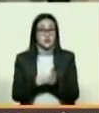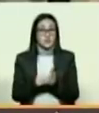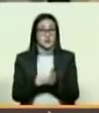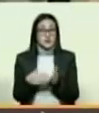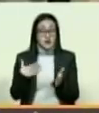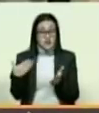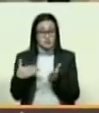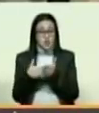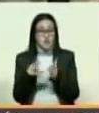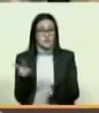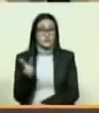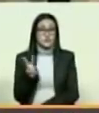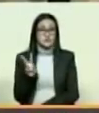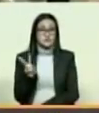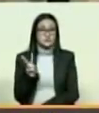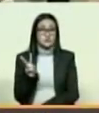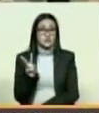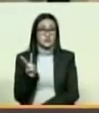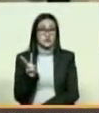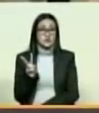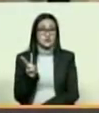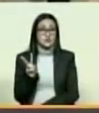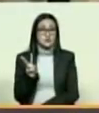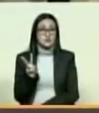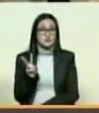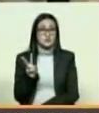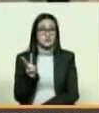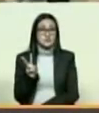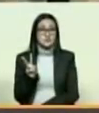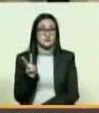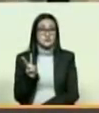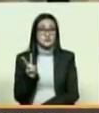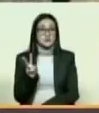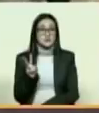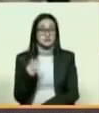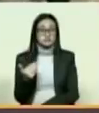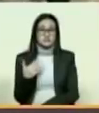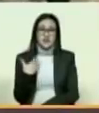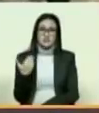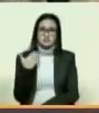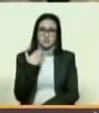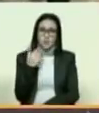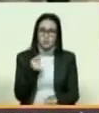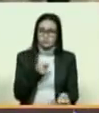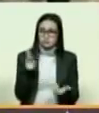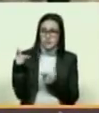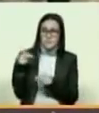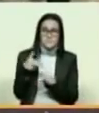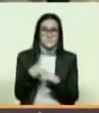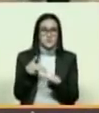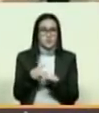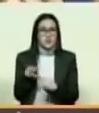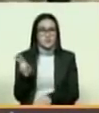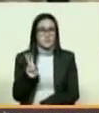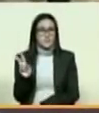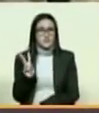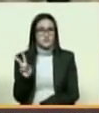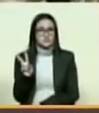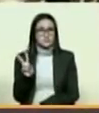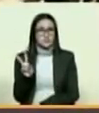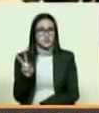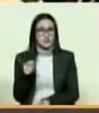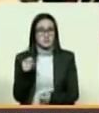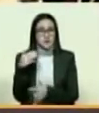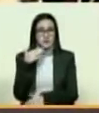que incluirían unas medidas destinadas a afectar las exportaciones petroleras de Venezuela hacia